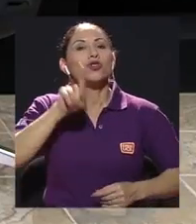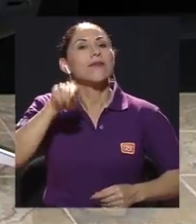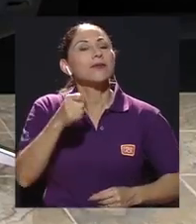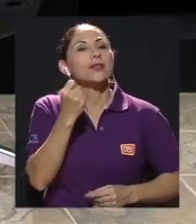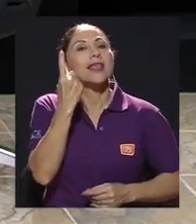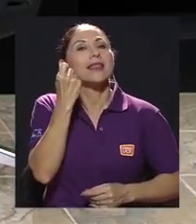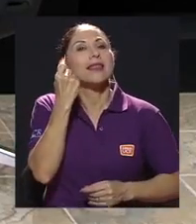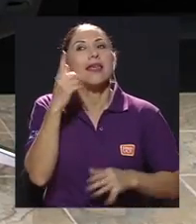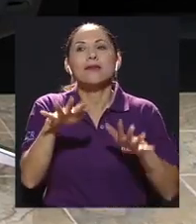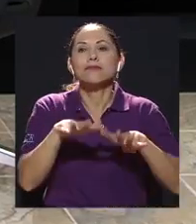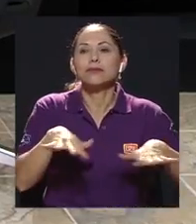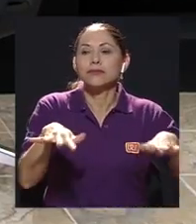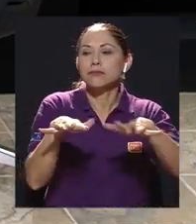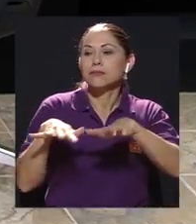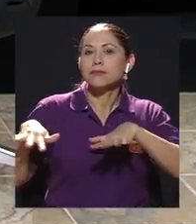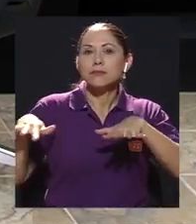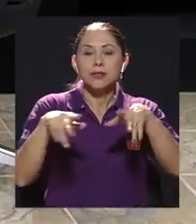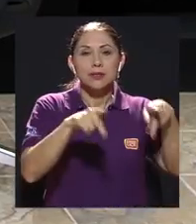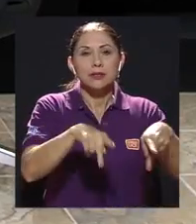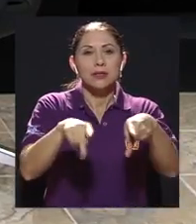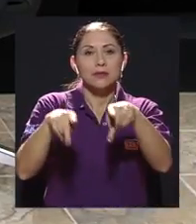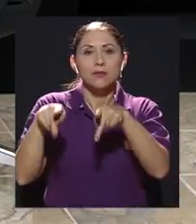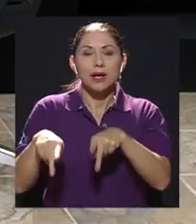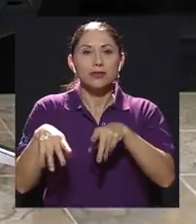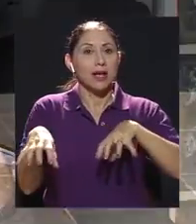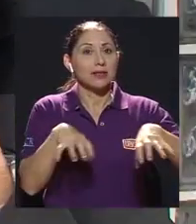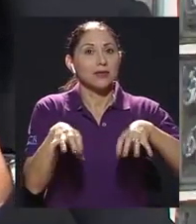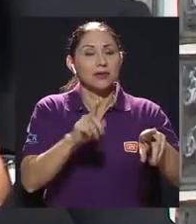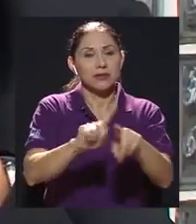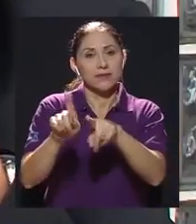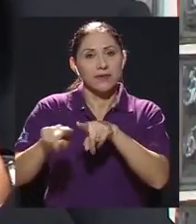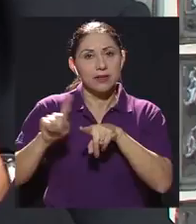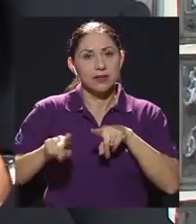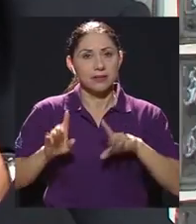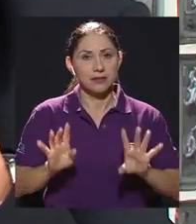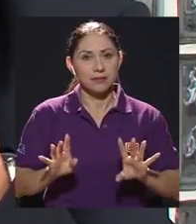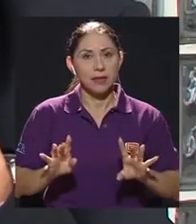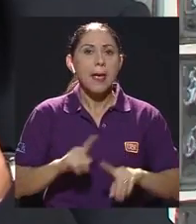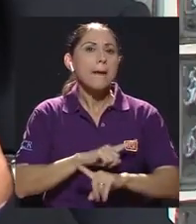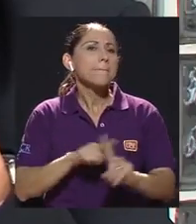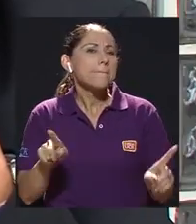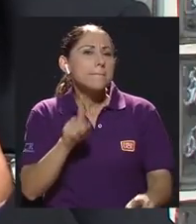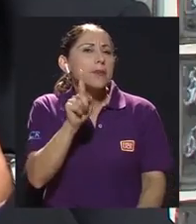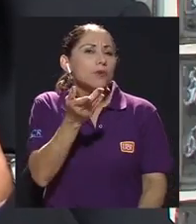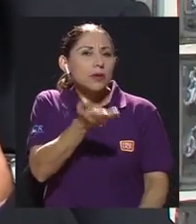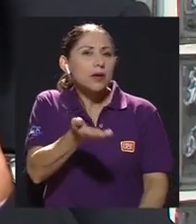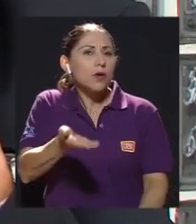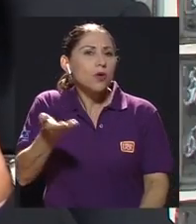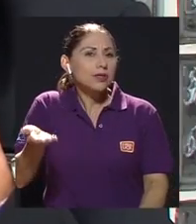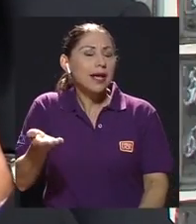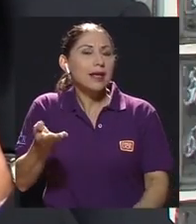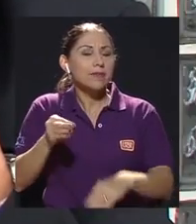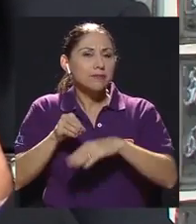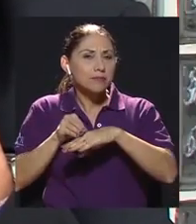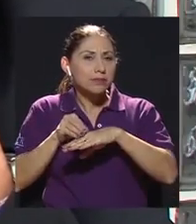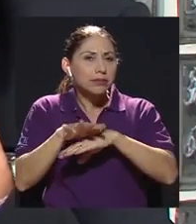que los seres humanos desarrollan sus acciones muy diversas, pero sí hay una cosa que marca la vida de quienes hemos tenido